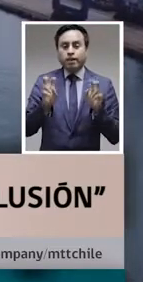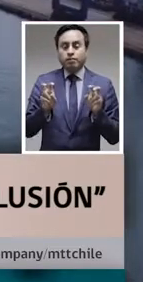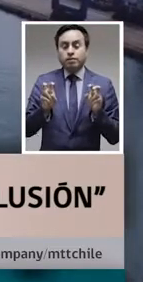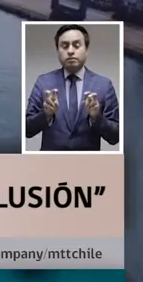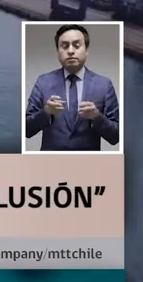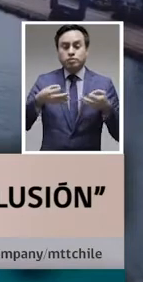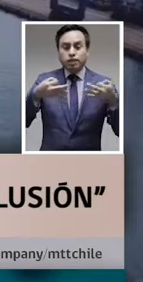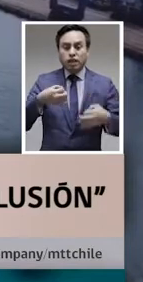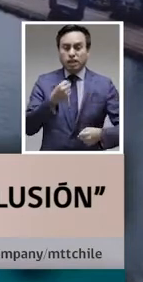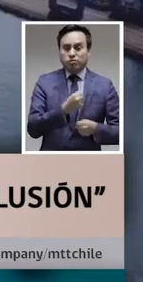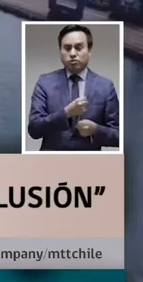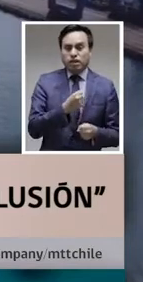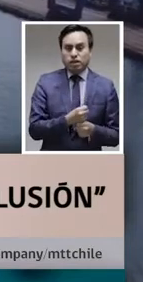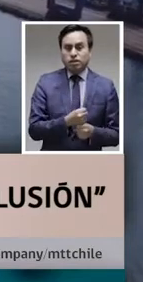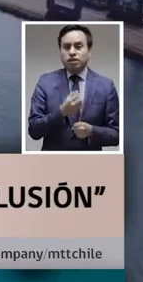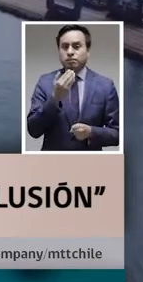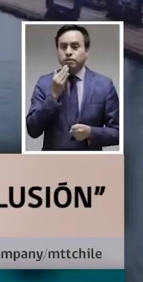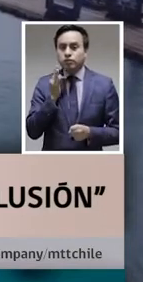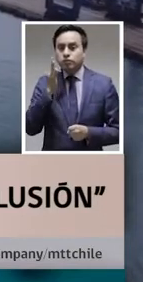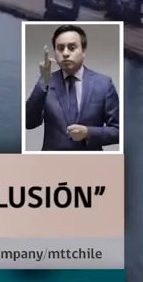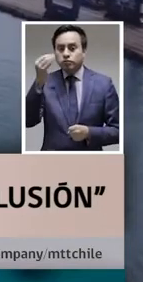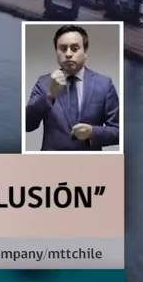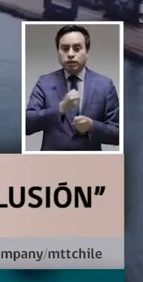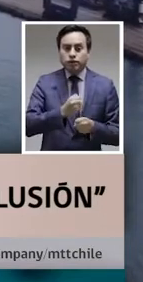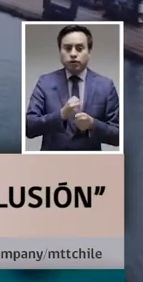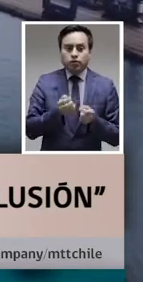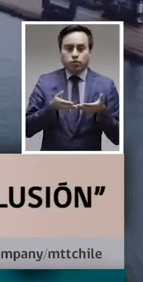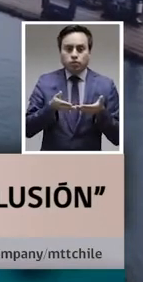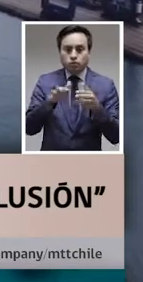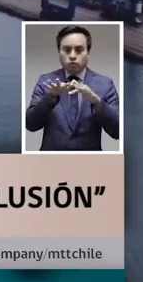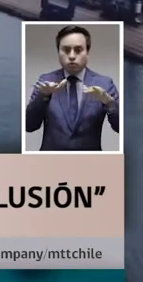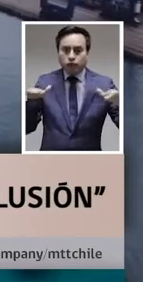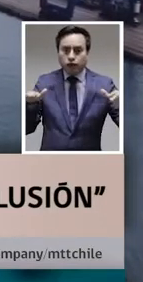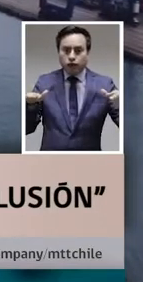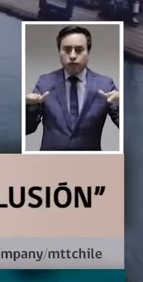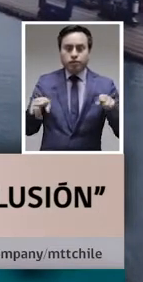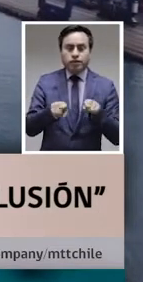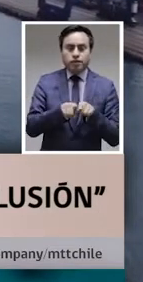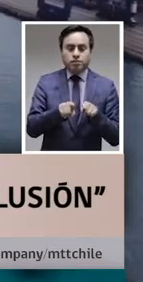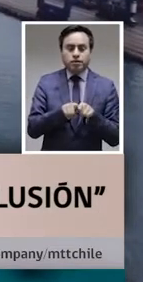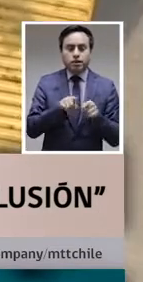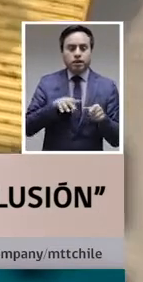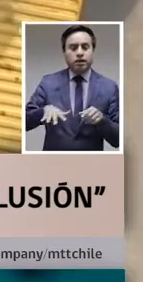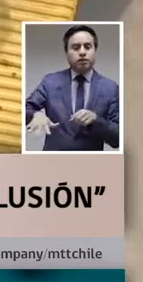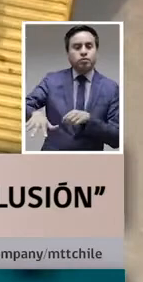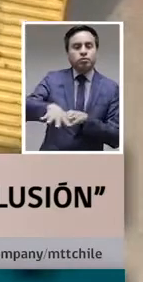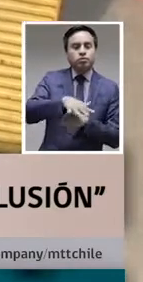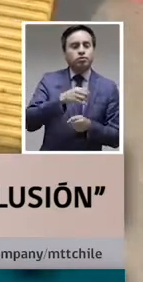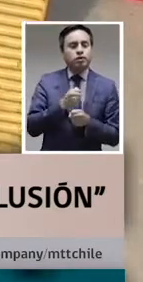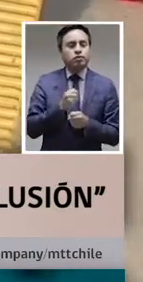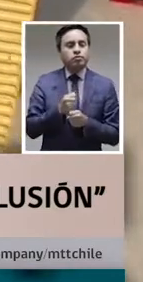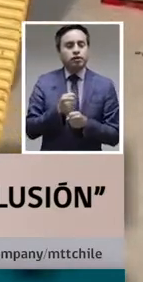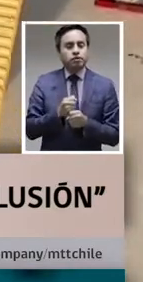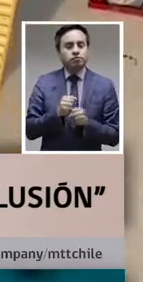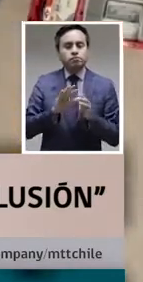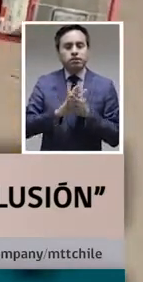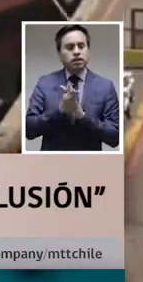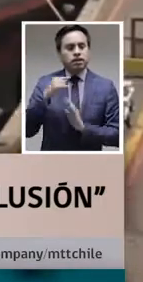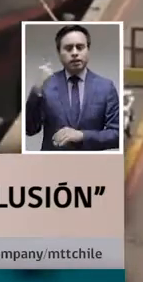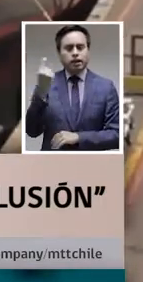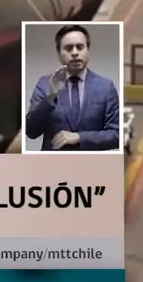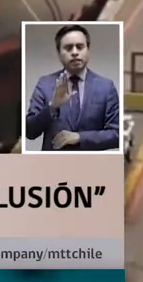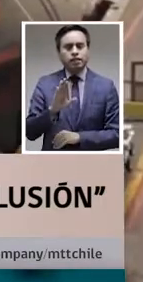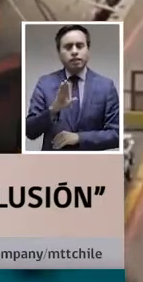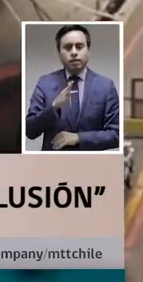seguridad laboral como del futuro del trabajo portuario, como del entorno laboral en general.